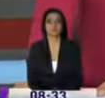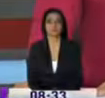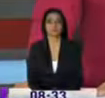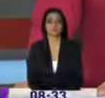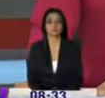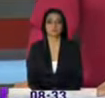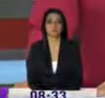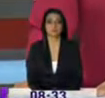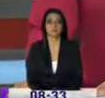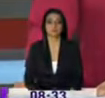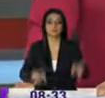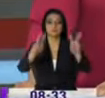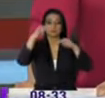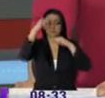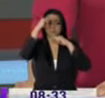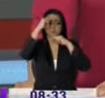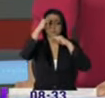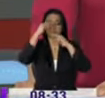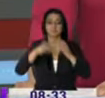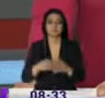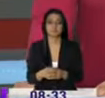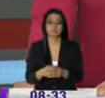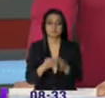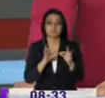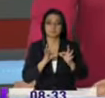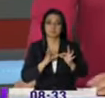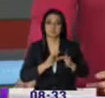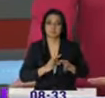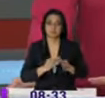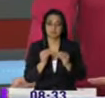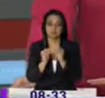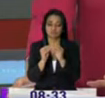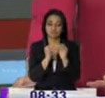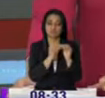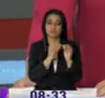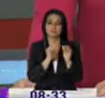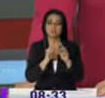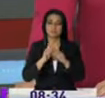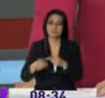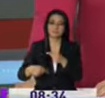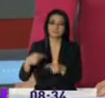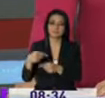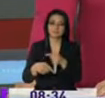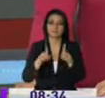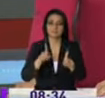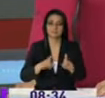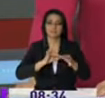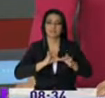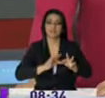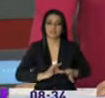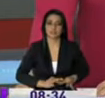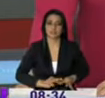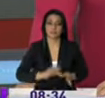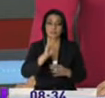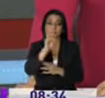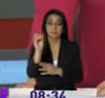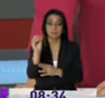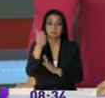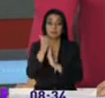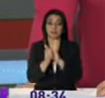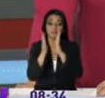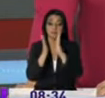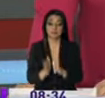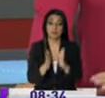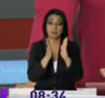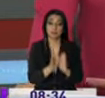Y en nuestro segmento les contamos que las figuras de mazapán son tradicionales de la parroquia de Calderón. 20 artesanos de este sector